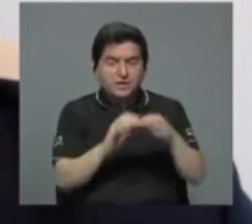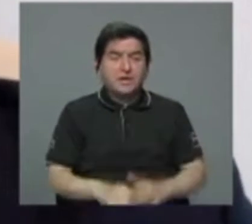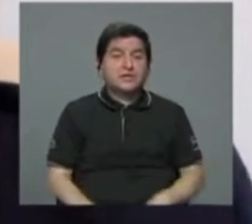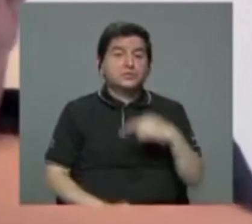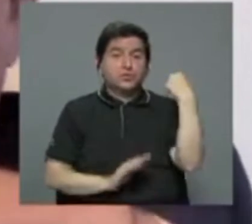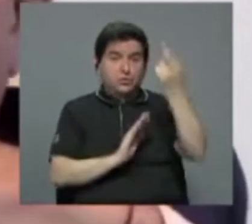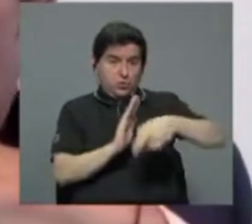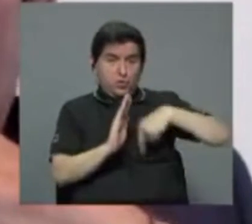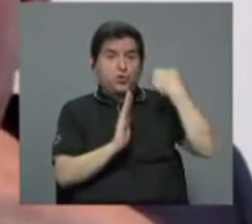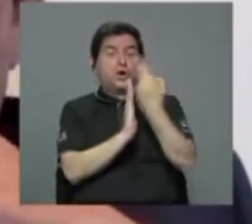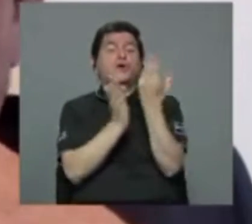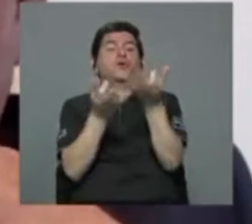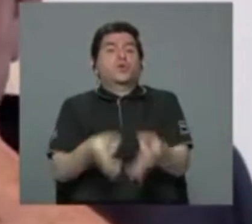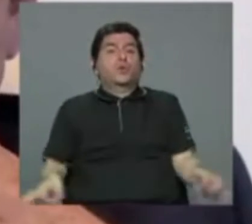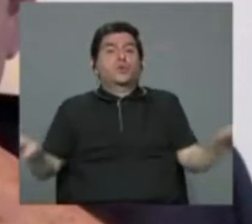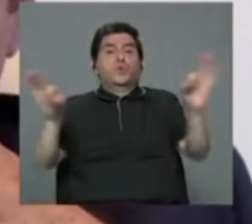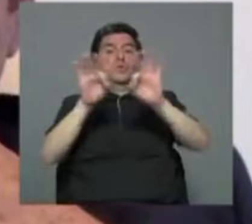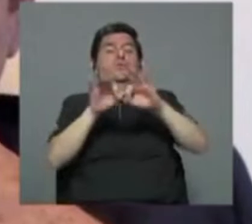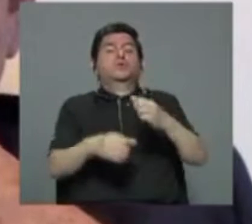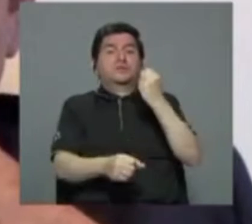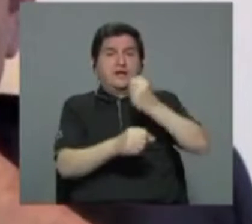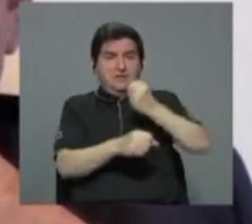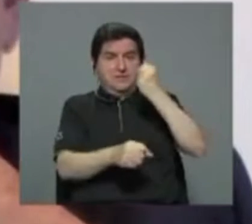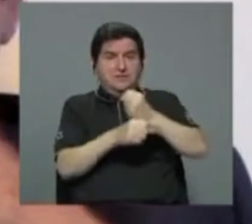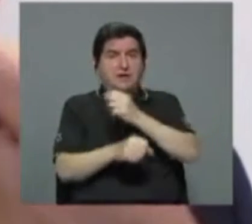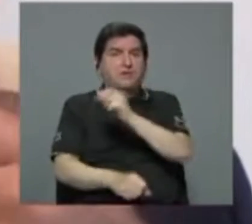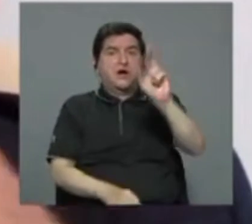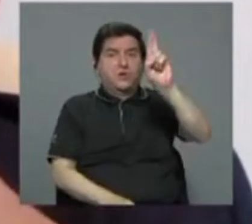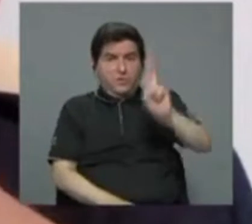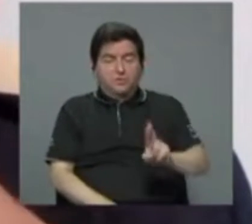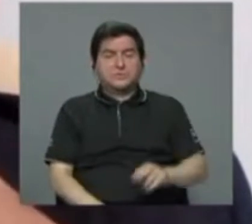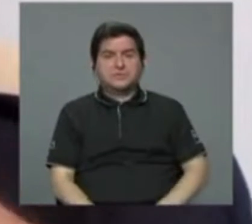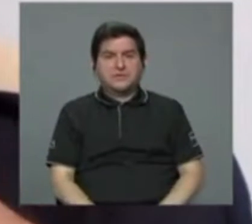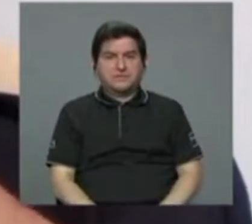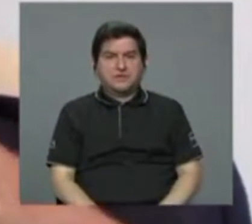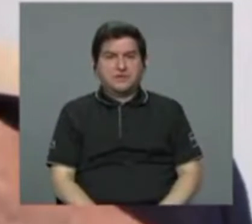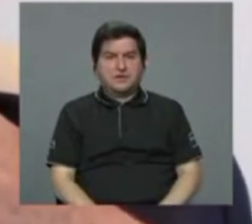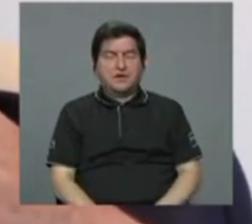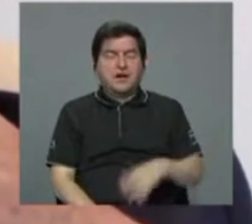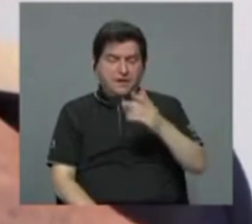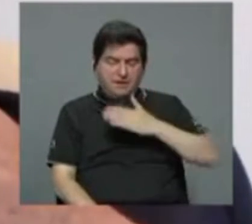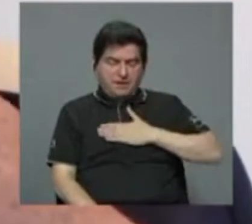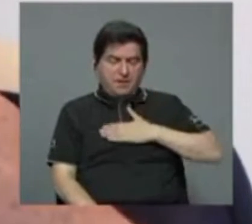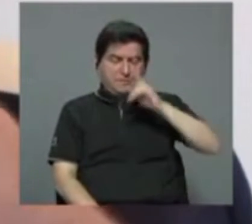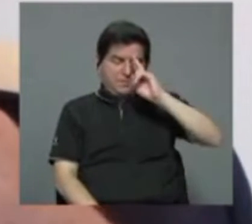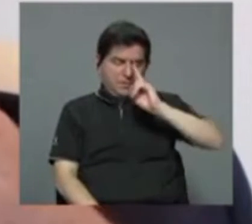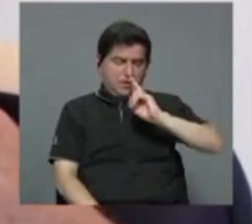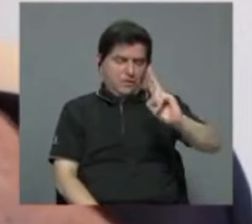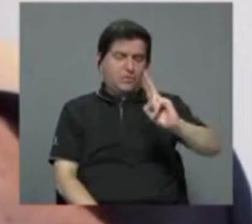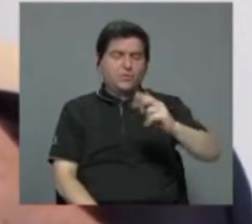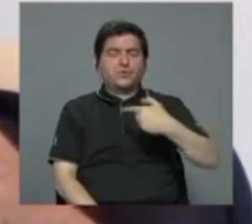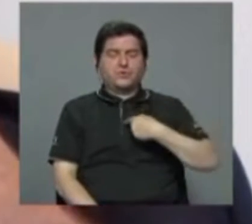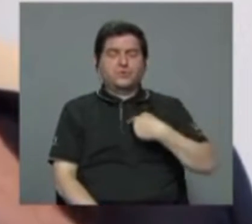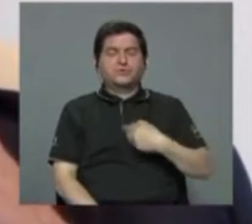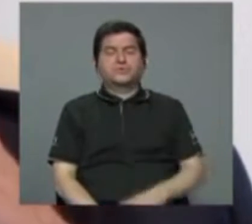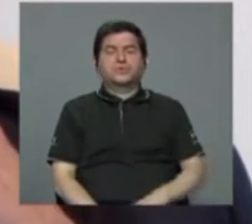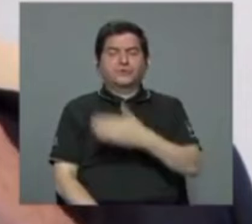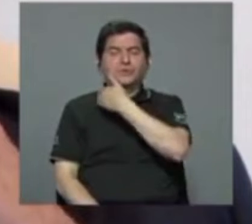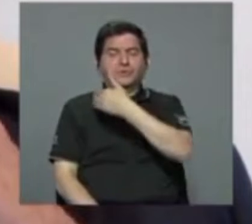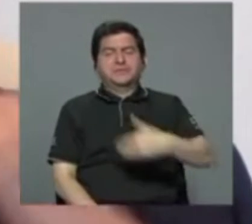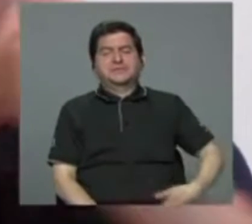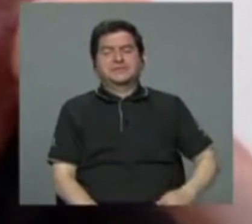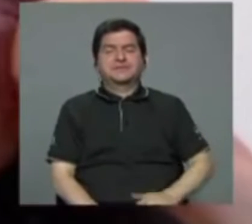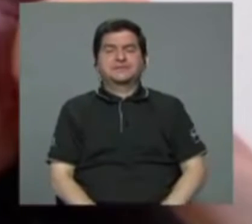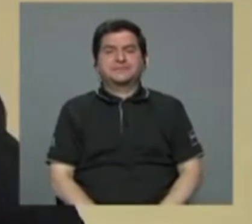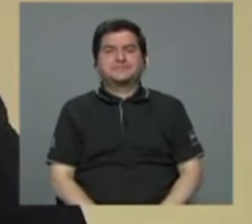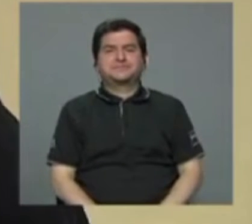honor, el gran papel que desempeña Costa Rica, y que pues me honra muchísimo ser titular.